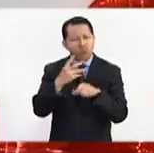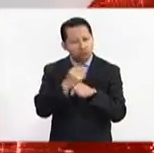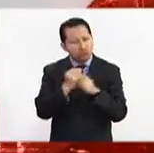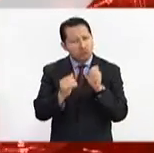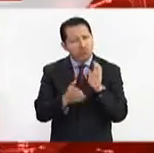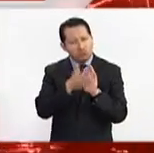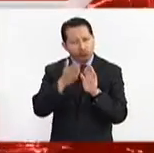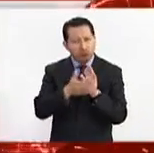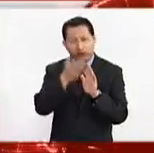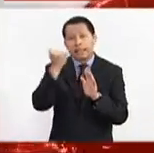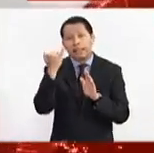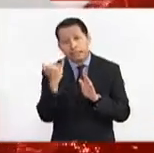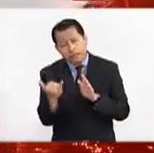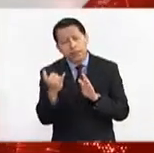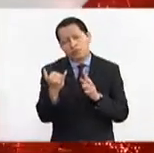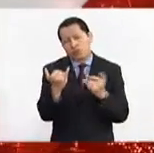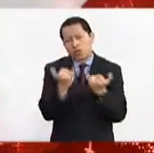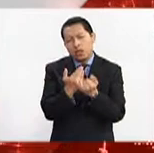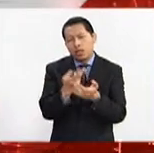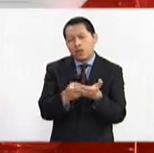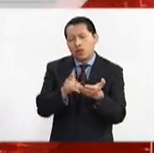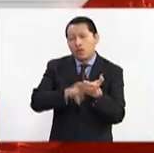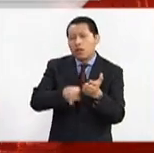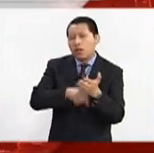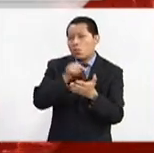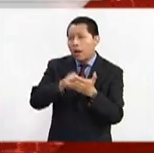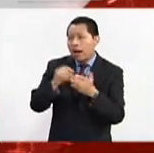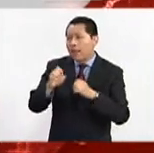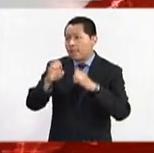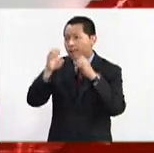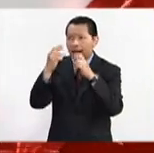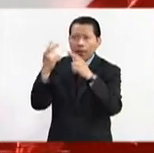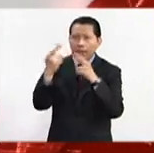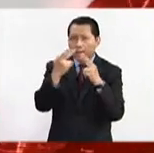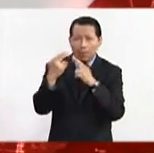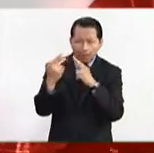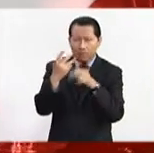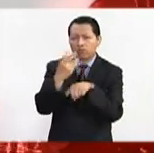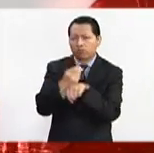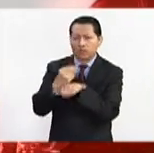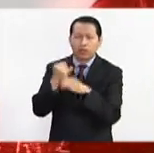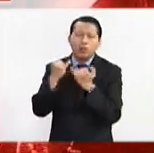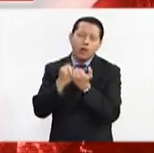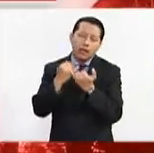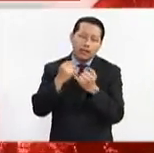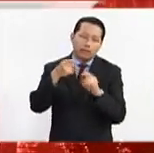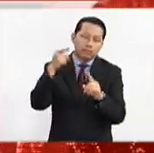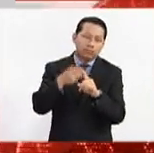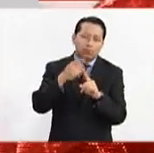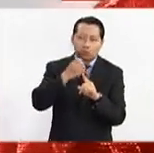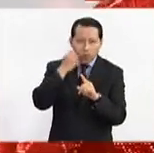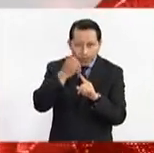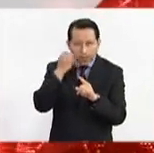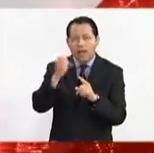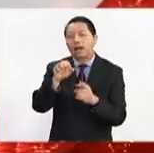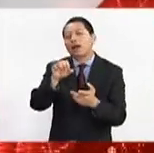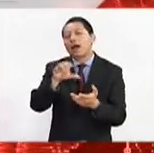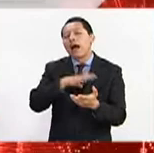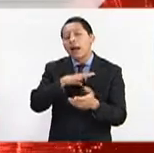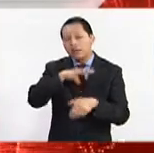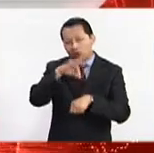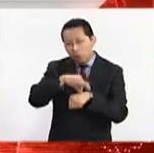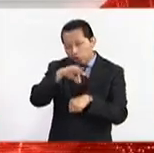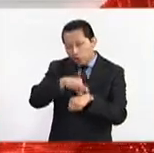reconstrucción de todas las otras espacios o edificios que resultaban afectados, especialmente también las escuelas, centros de salud y